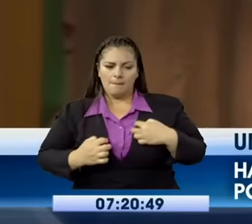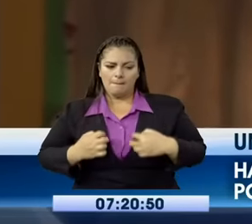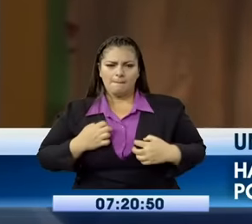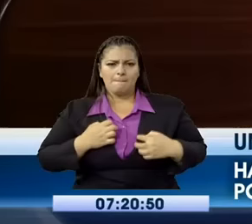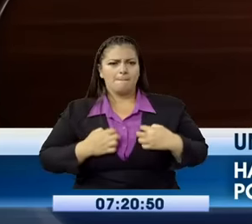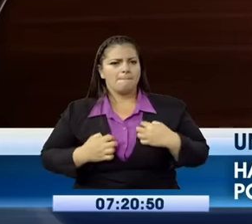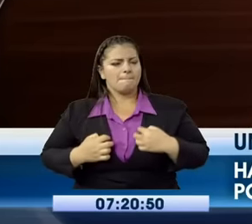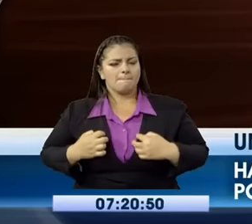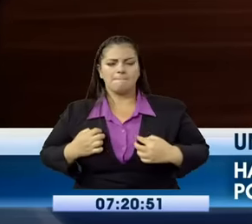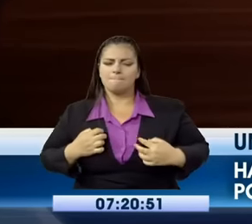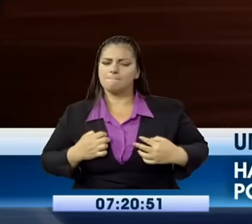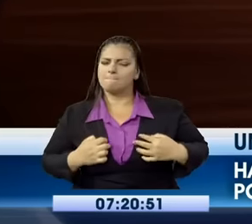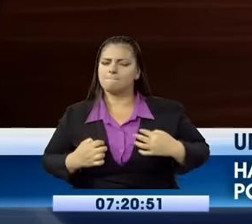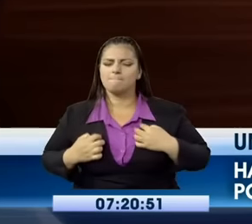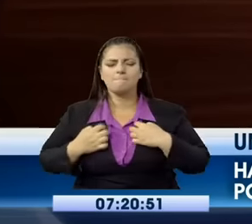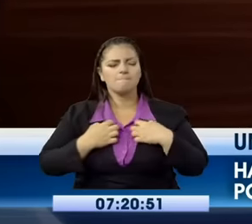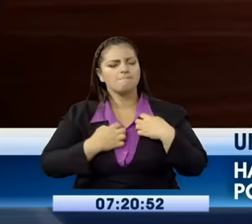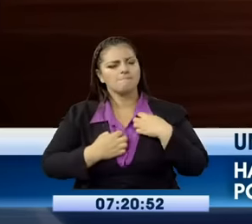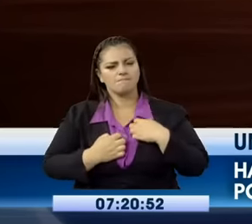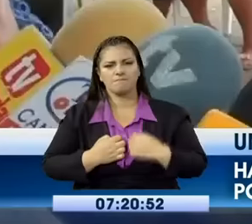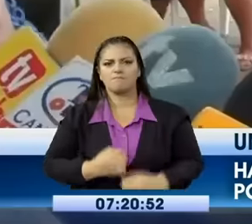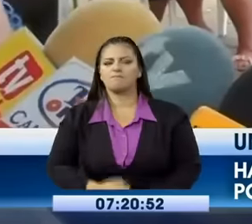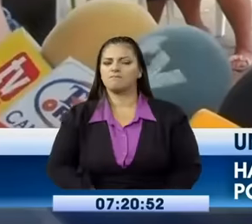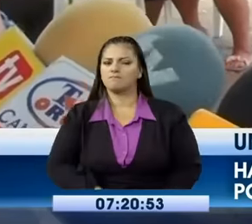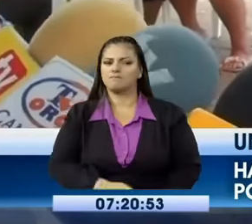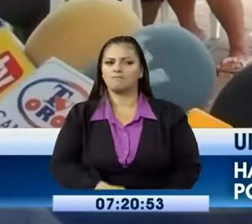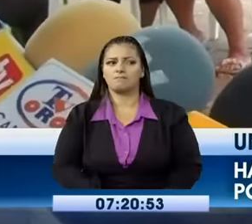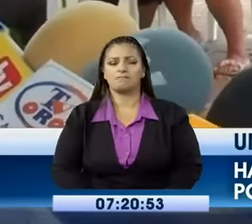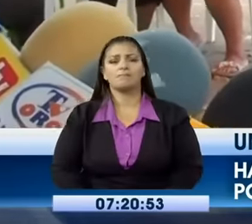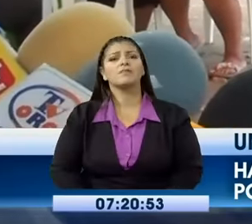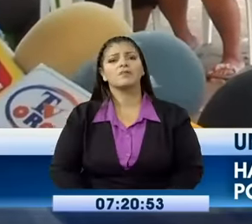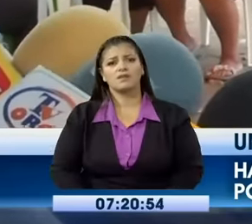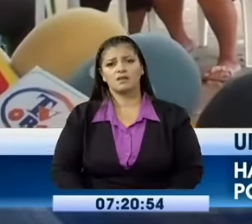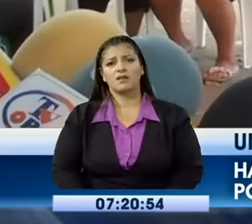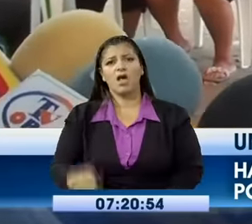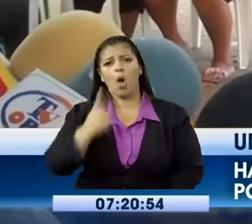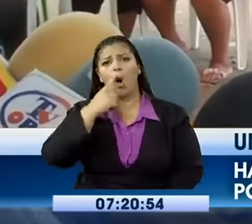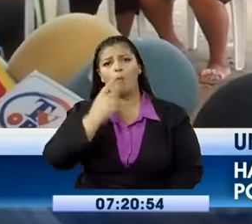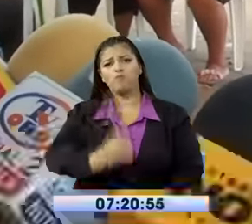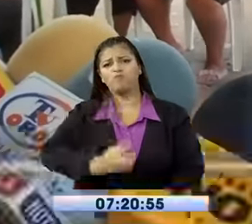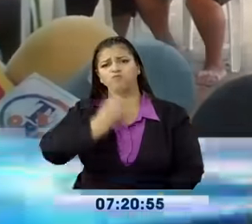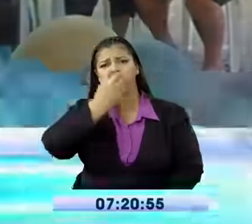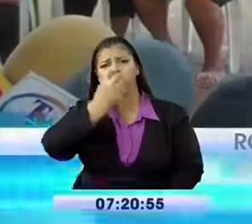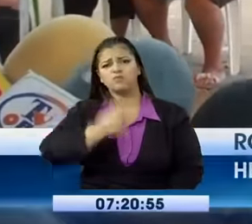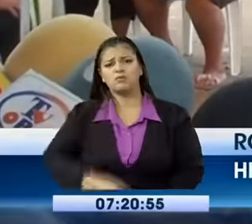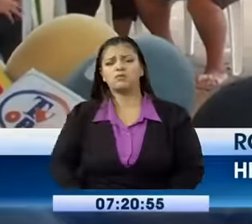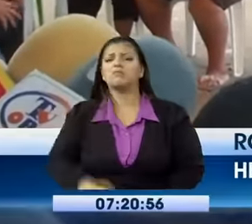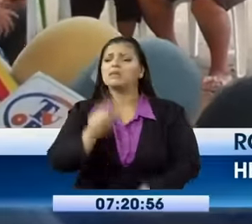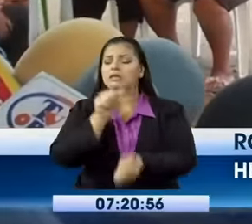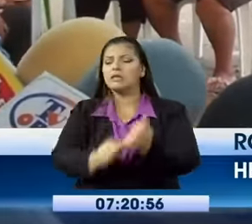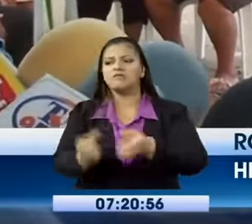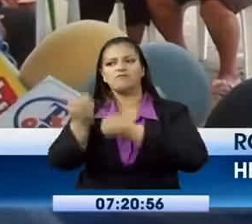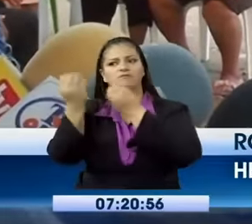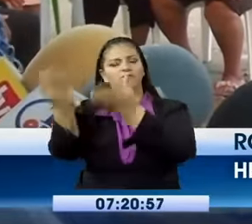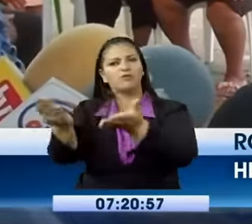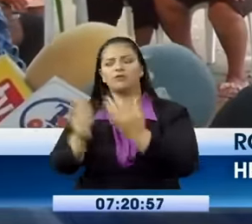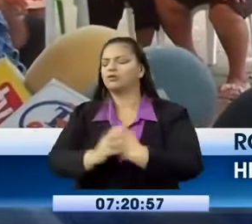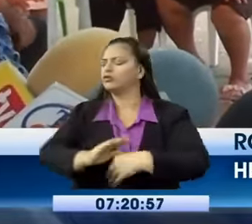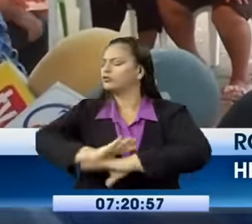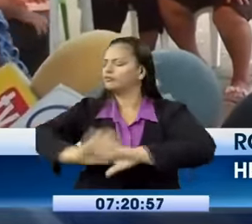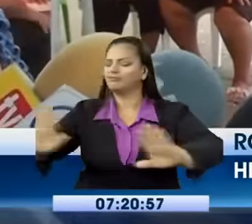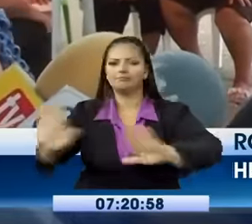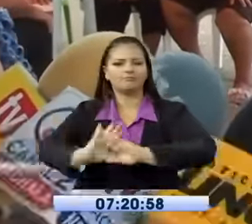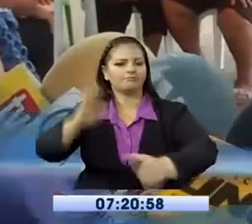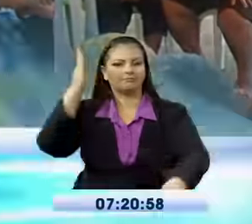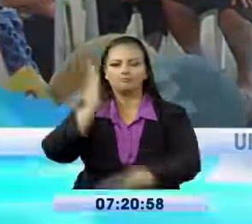le habría hecho de arrebatarle la vida no aceptaba que que mi hermana ya no quería estar con él mi hermana él era muy agresivo un